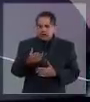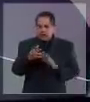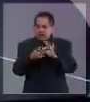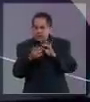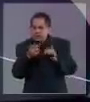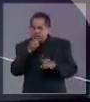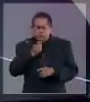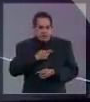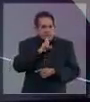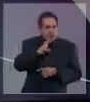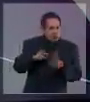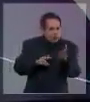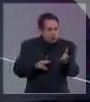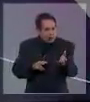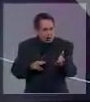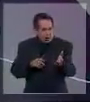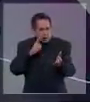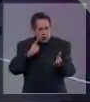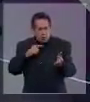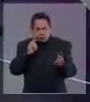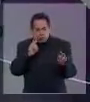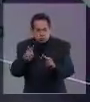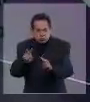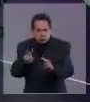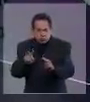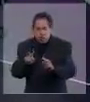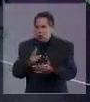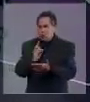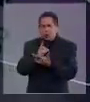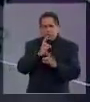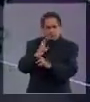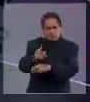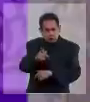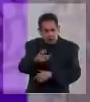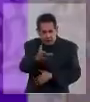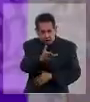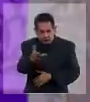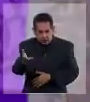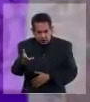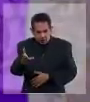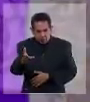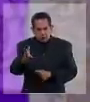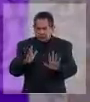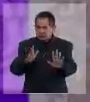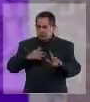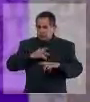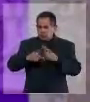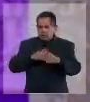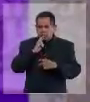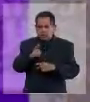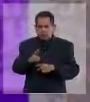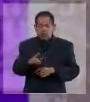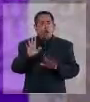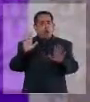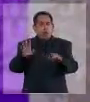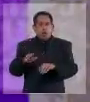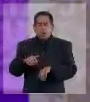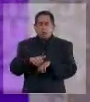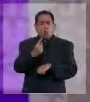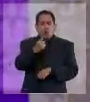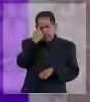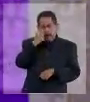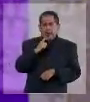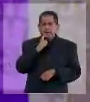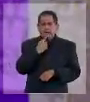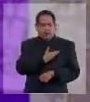una réplica, estaba yo aquí. De una vez, dos sí, cosas. Sí, porque parece que había levantado algo. Dos cosas, sí. Mira, réplica uno de uno para Andrés Manuel